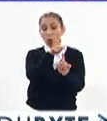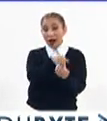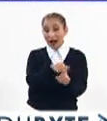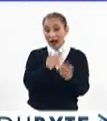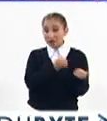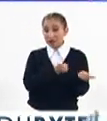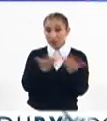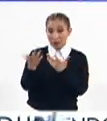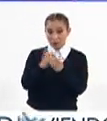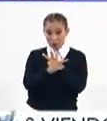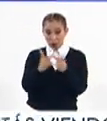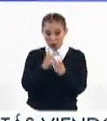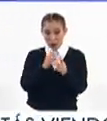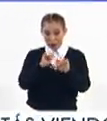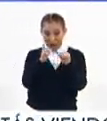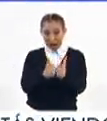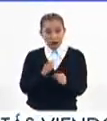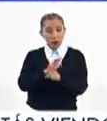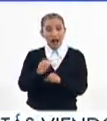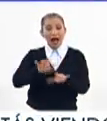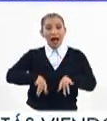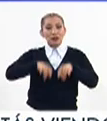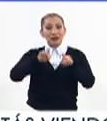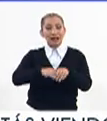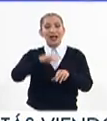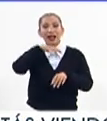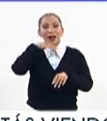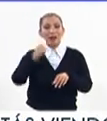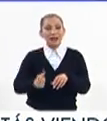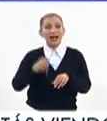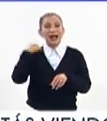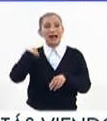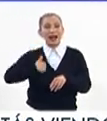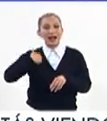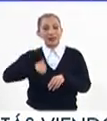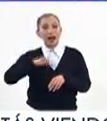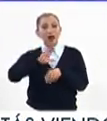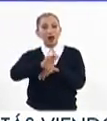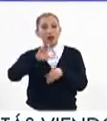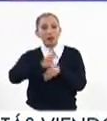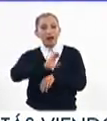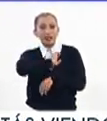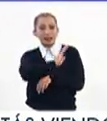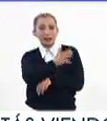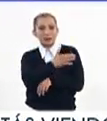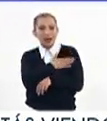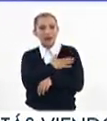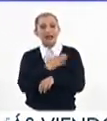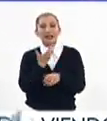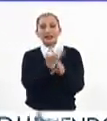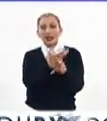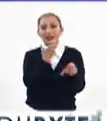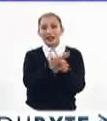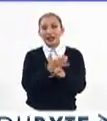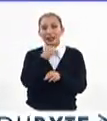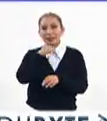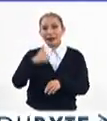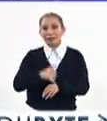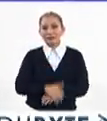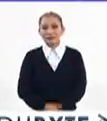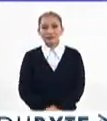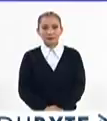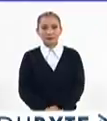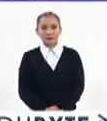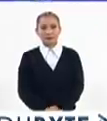los que se exportan nuestras artesanías son Australia, Alemania, Canadá, Colombia, España, Estados Unidos e Italia.